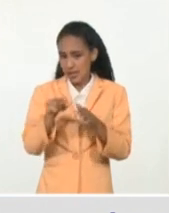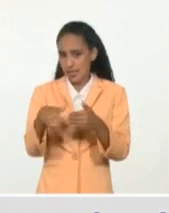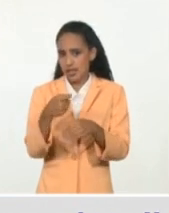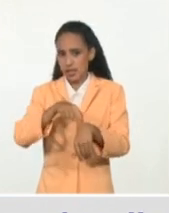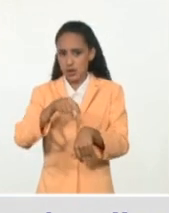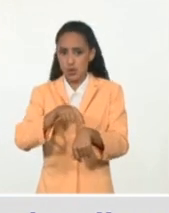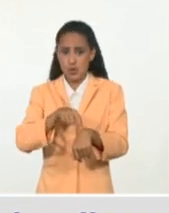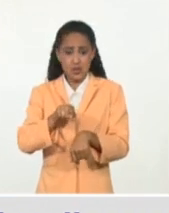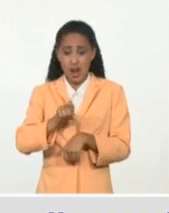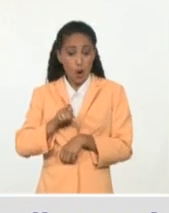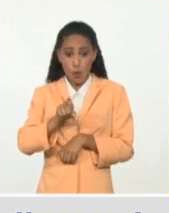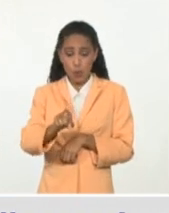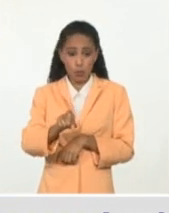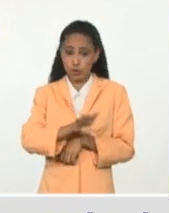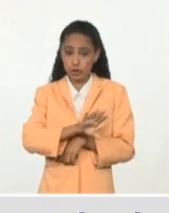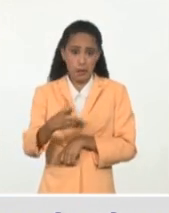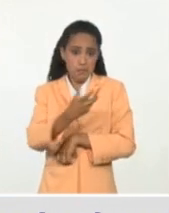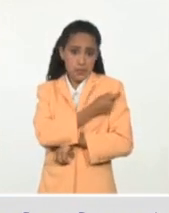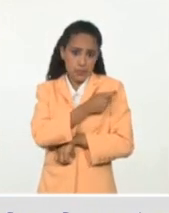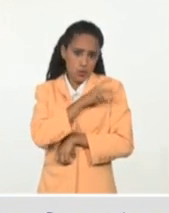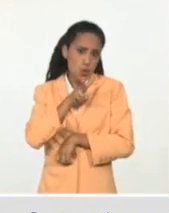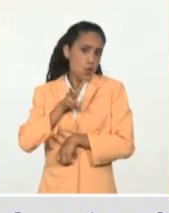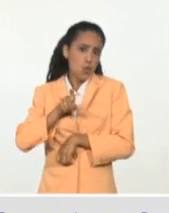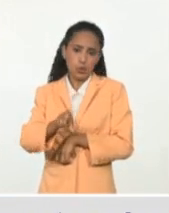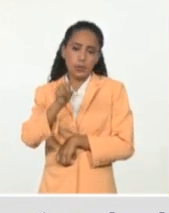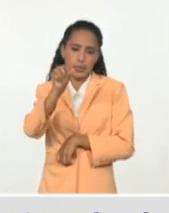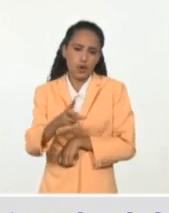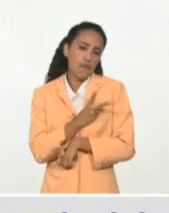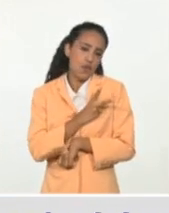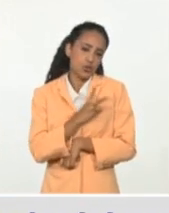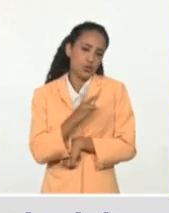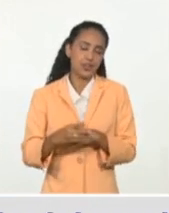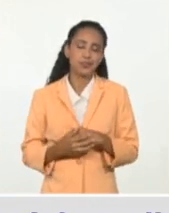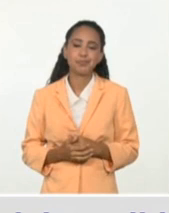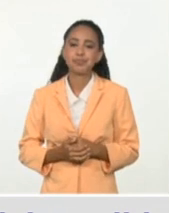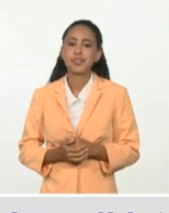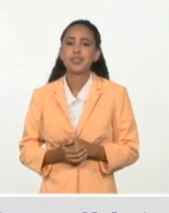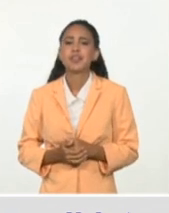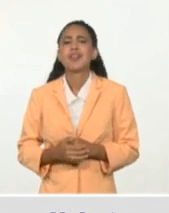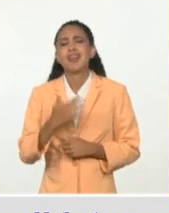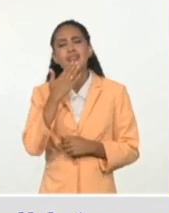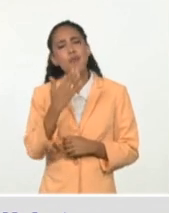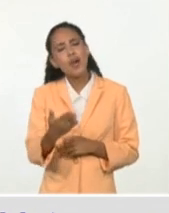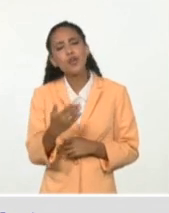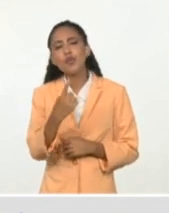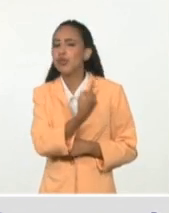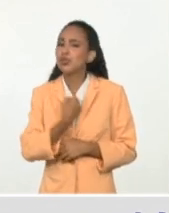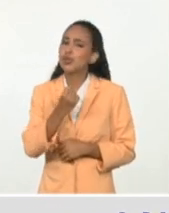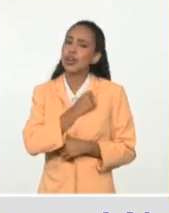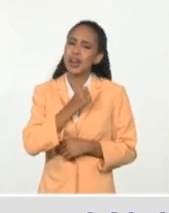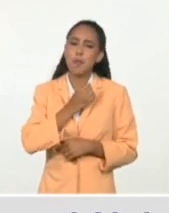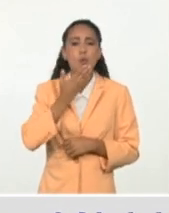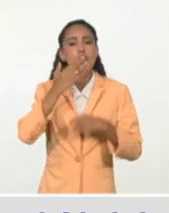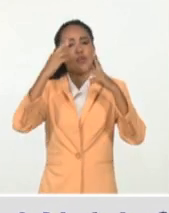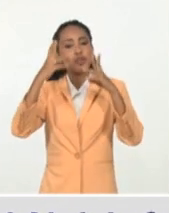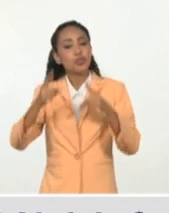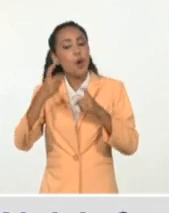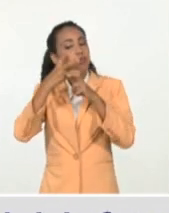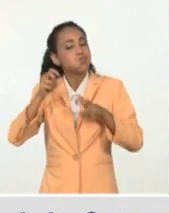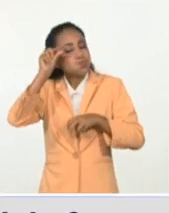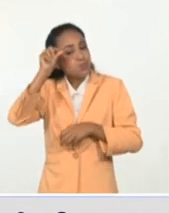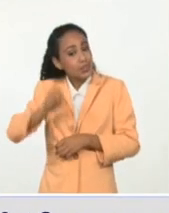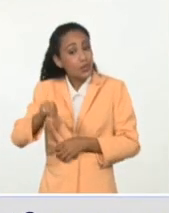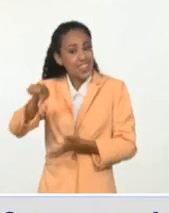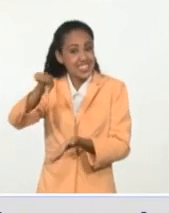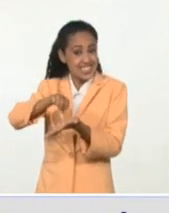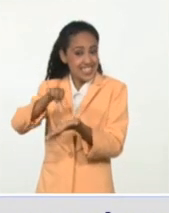últimos voluntarios. Bueno, pues entonces un largo camino. Le deseamos todo el éxito a los investigadores del Instituto de Hematología, también del Instituto Finlay